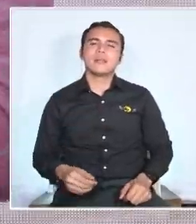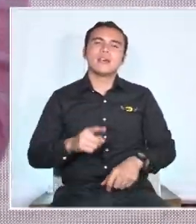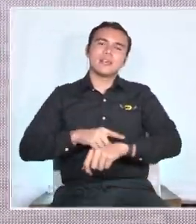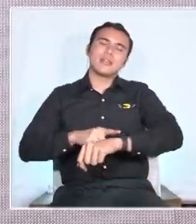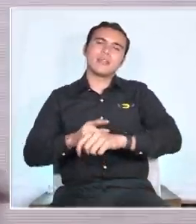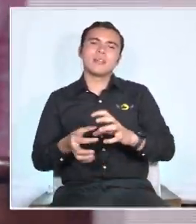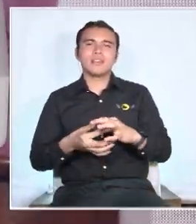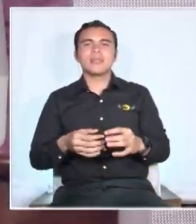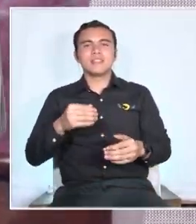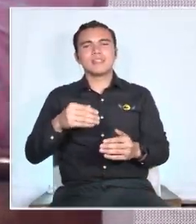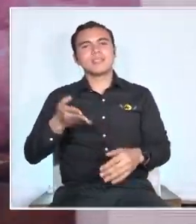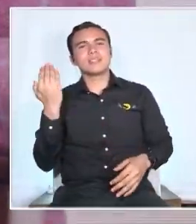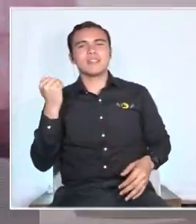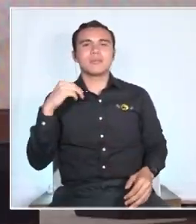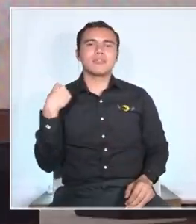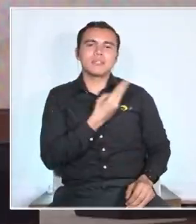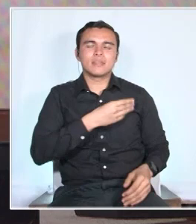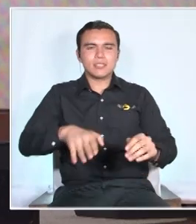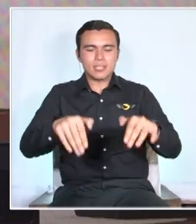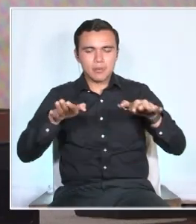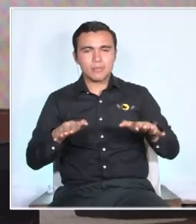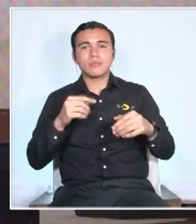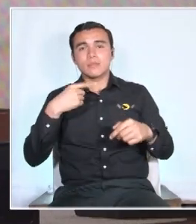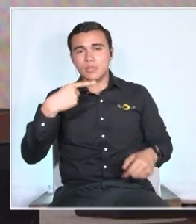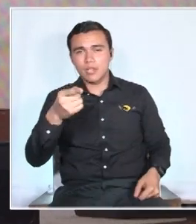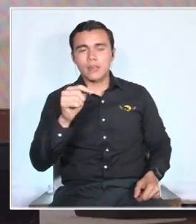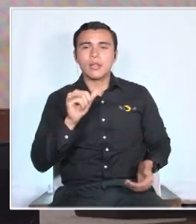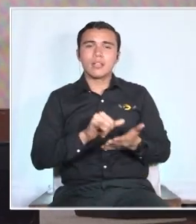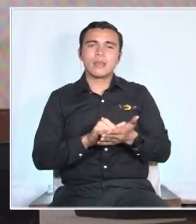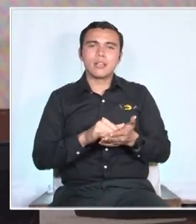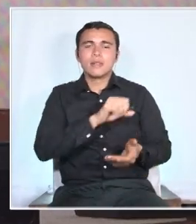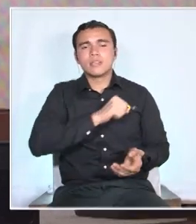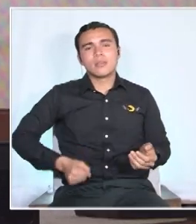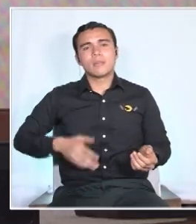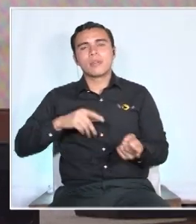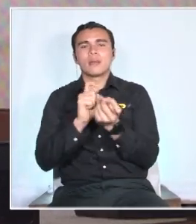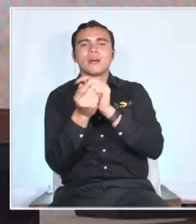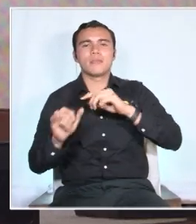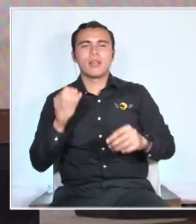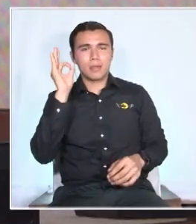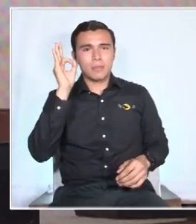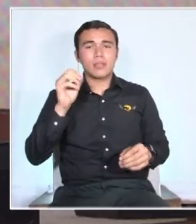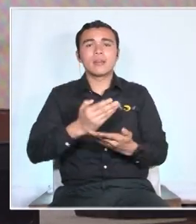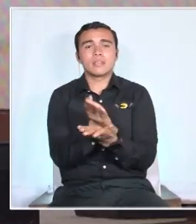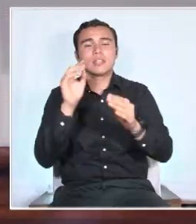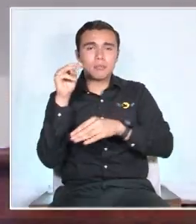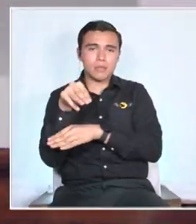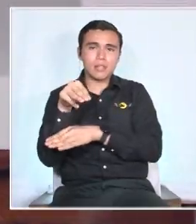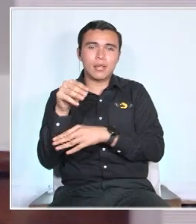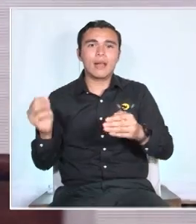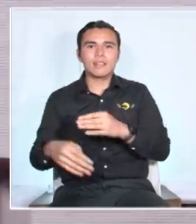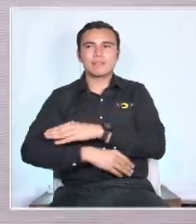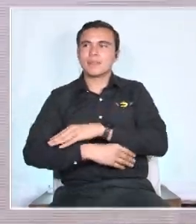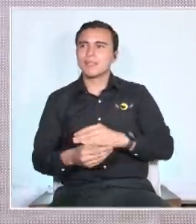estarlo sepultando. Aleluya. Pero déjeme decirle que el Señor me cambió la prédica para esta mañana,